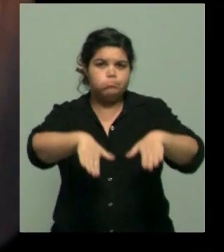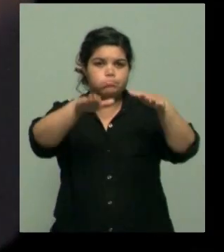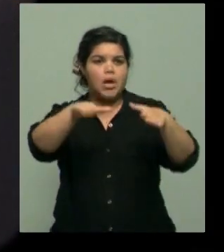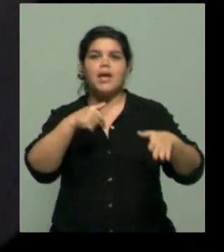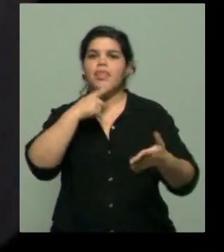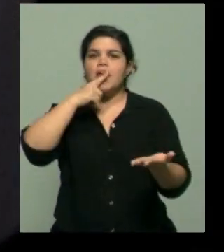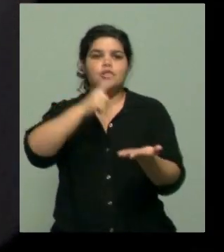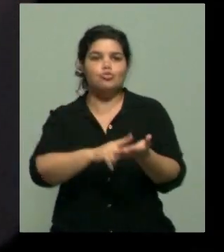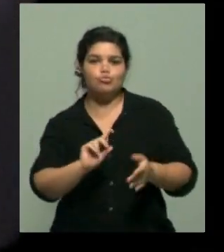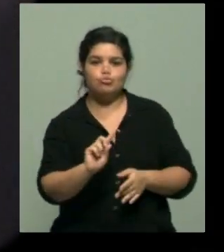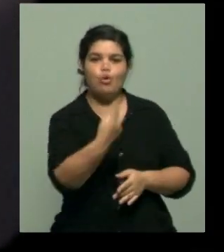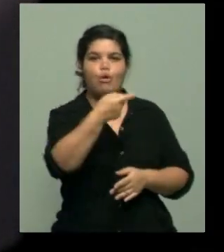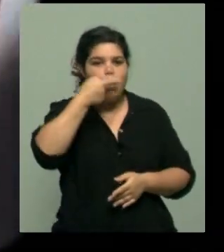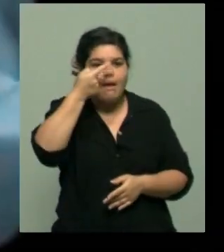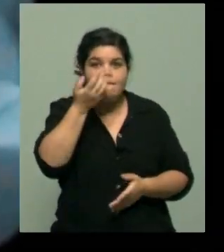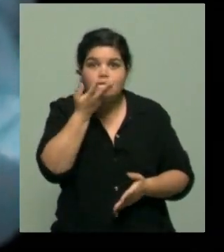sus intereses.